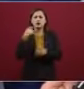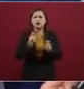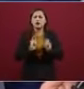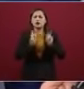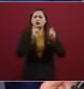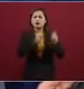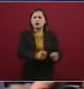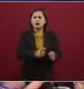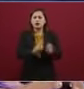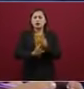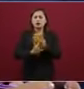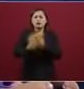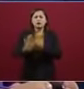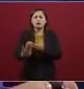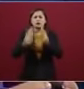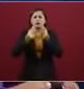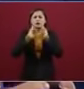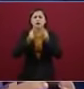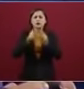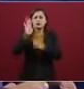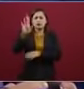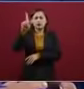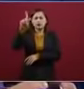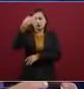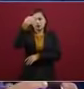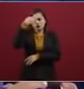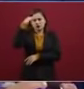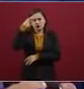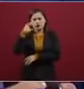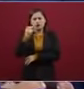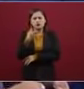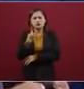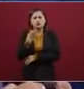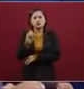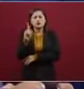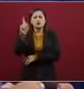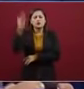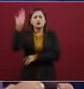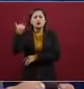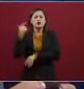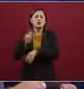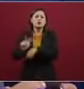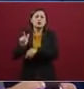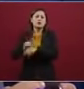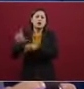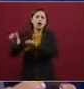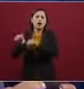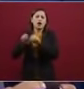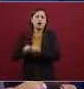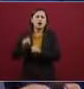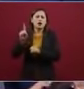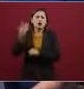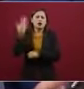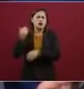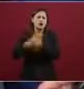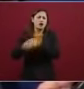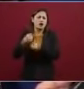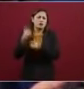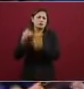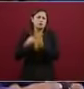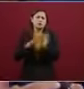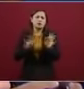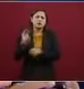precisamente en el municipio donde es el Chapo Guzmán, en las fechas en las que él fue detenido en Guatemala en los años 90. ¿Cuál sería la pregunta